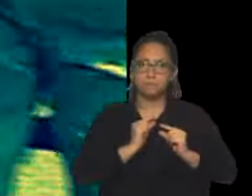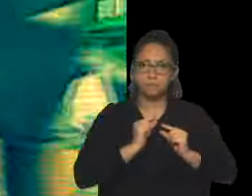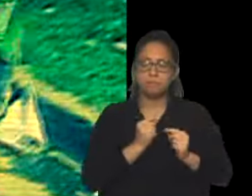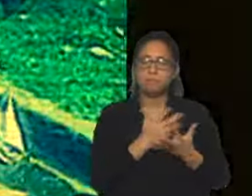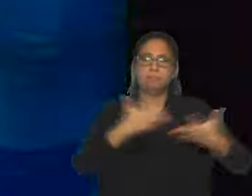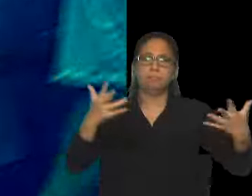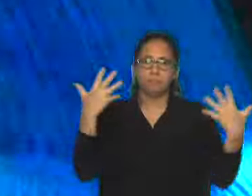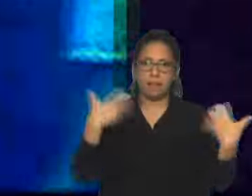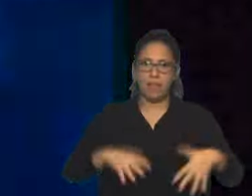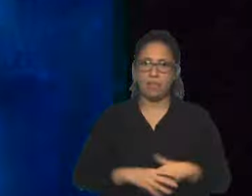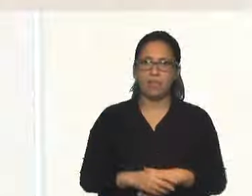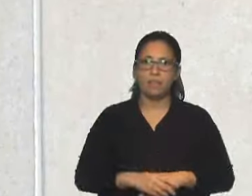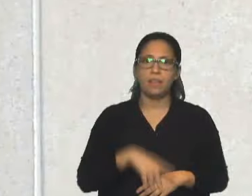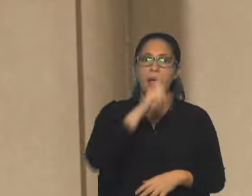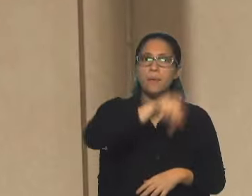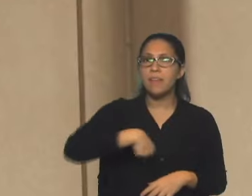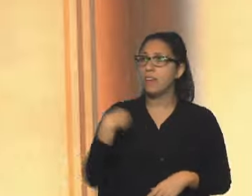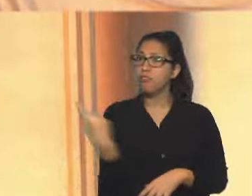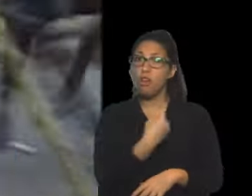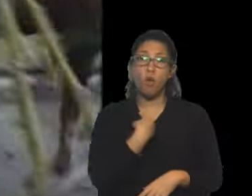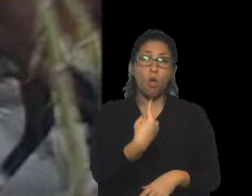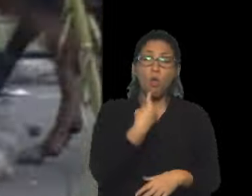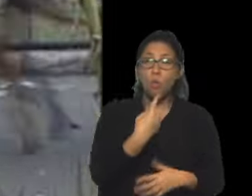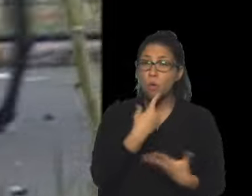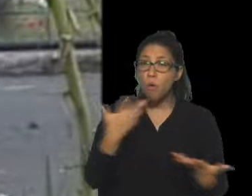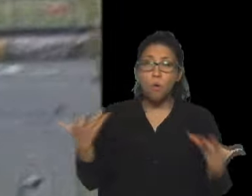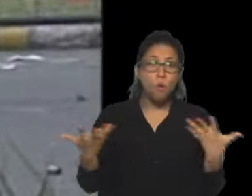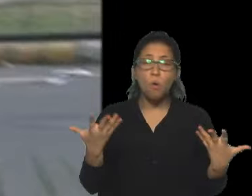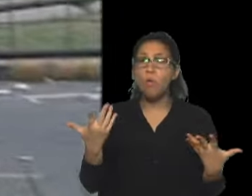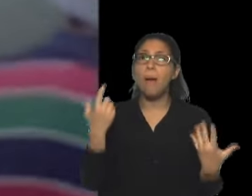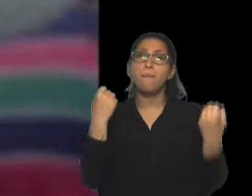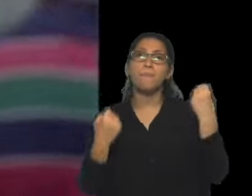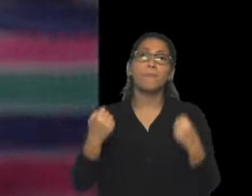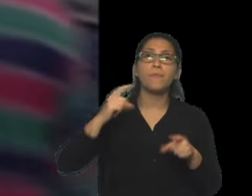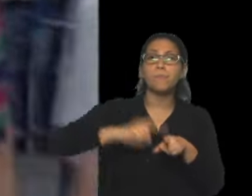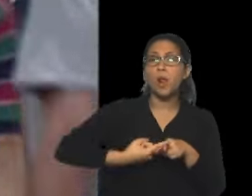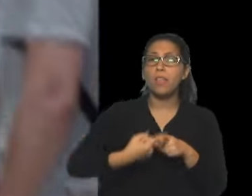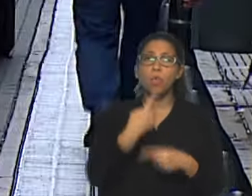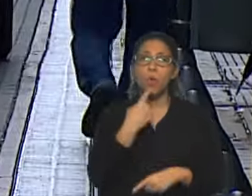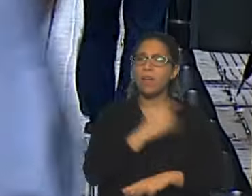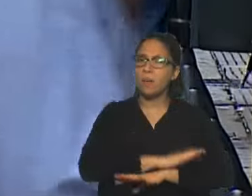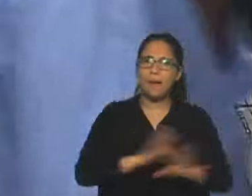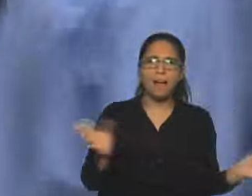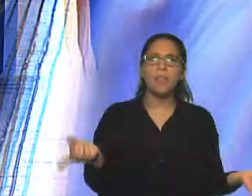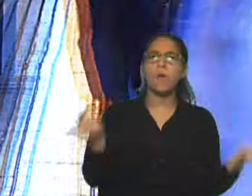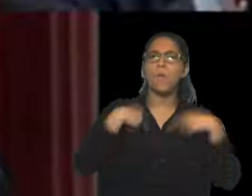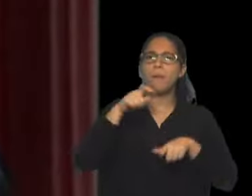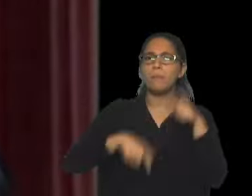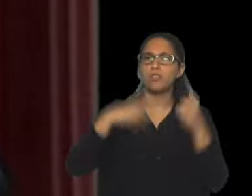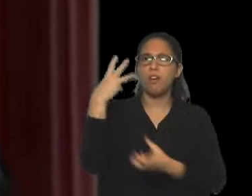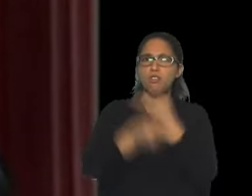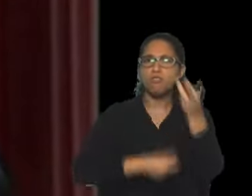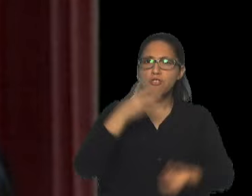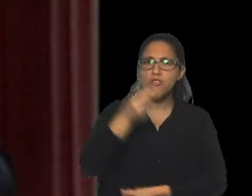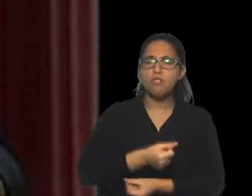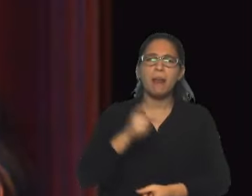magnitud, eliminando la incertidumbre financiera y política, restableciendo la confianza de los consumidores, de